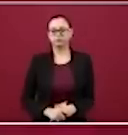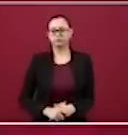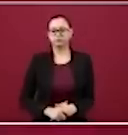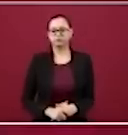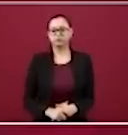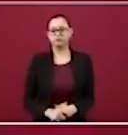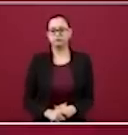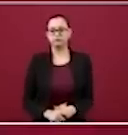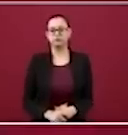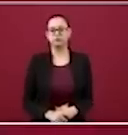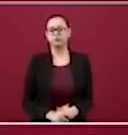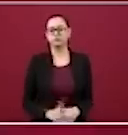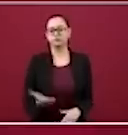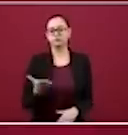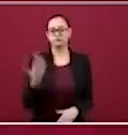Lecumberri,